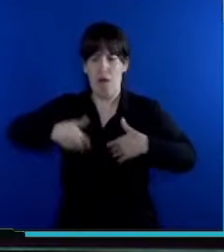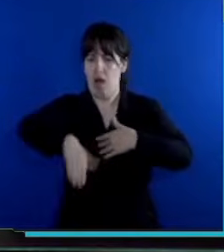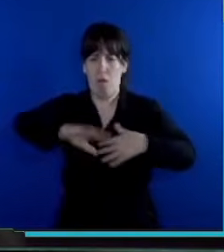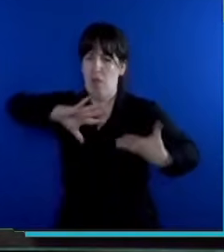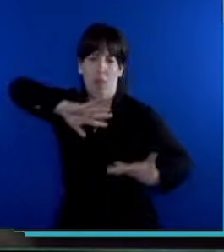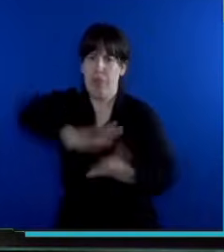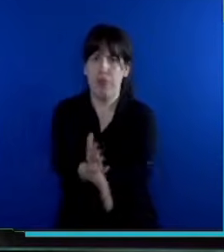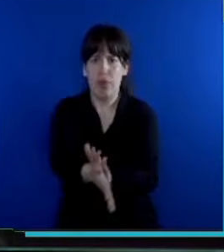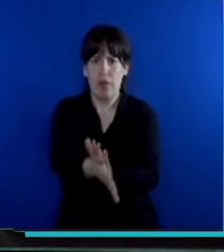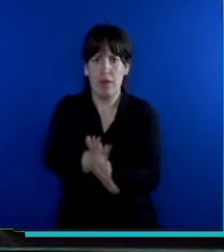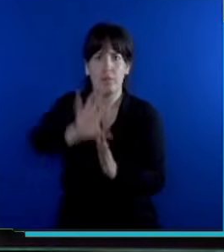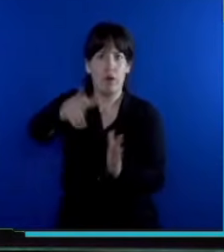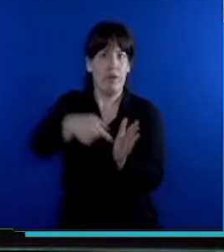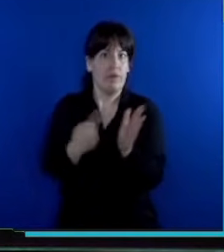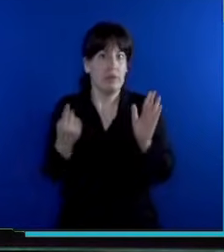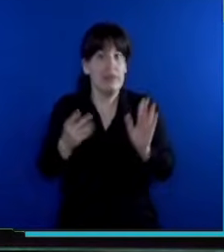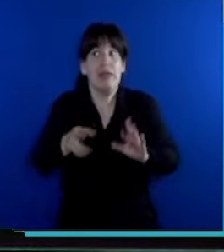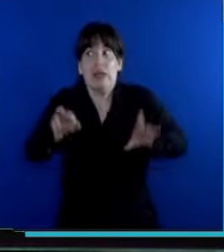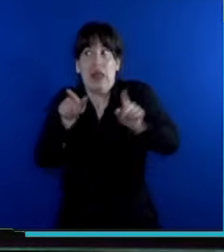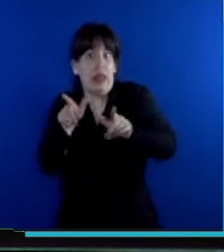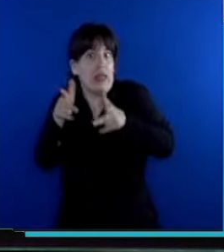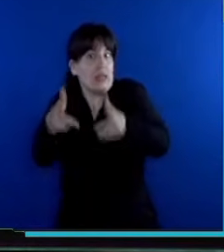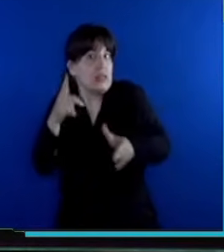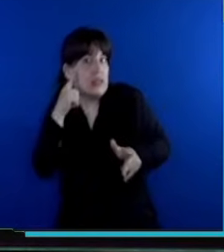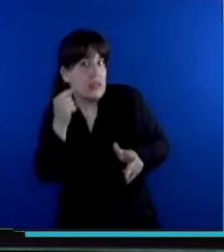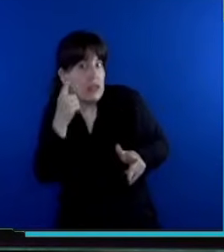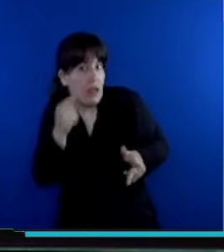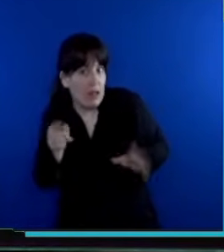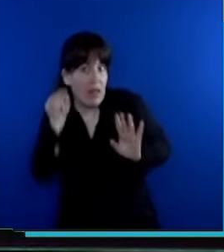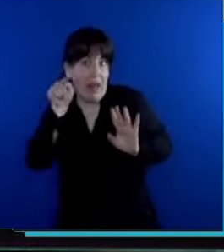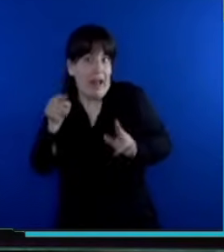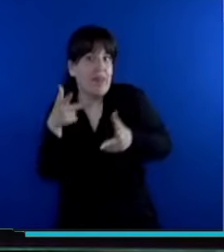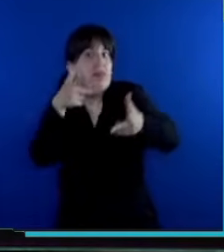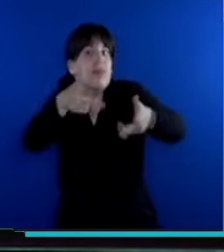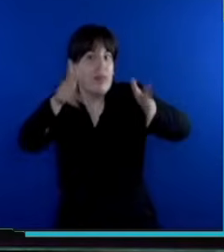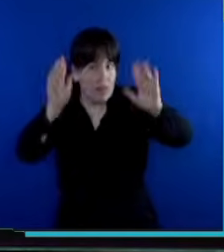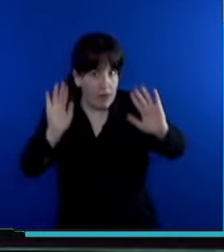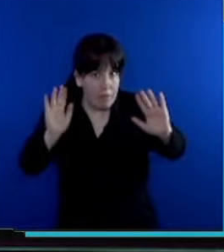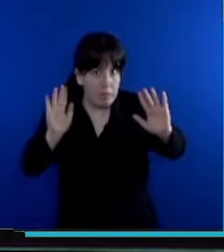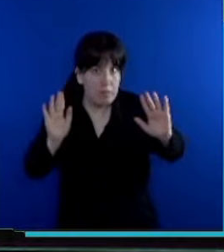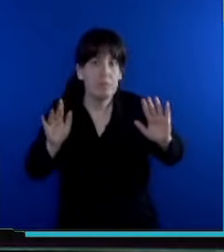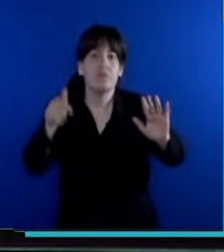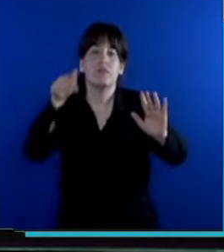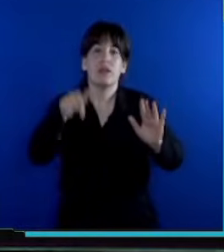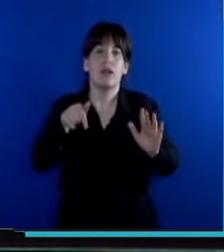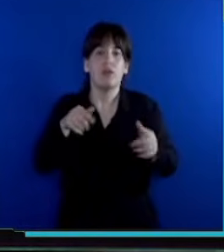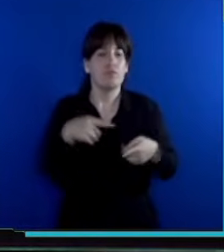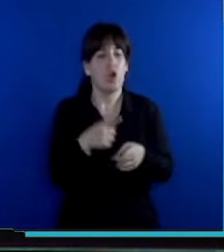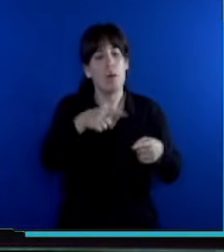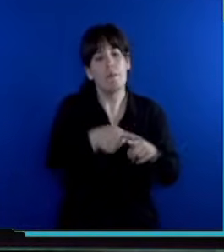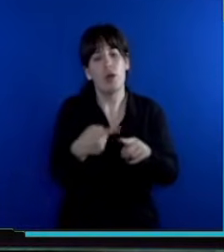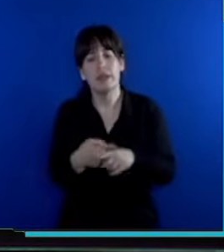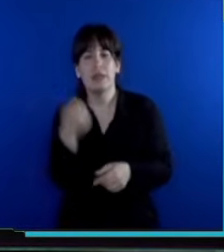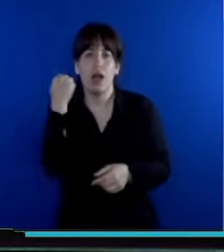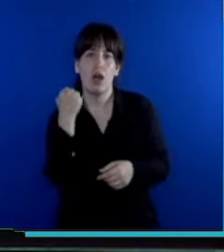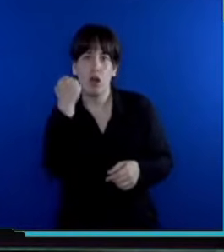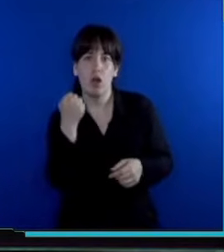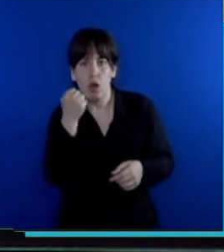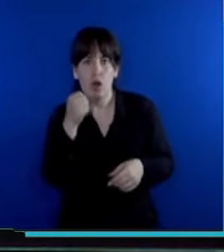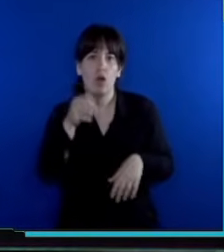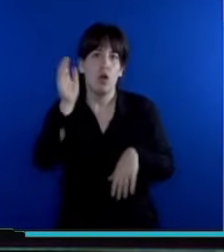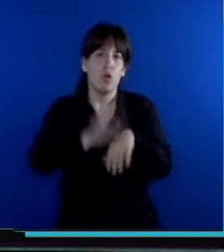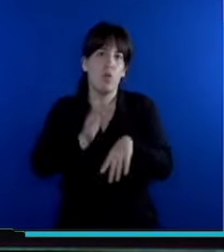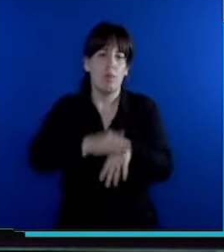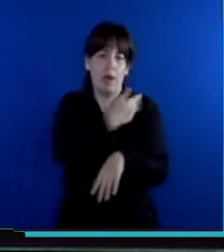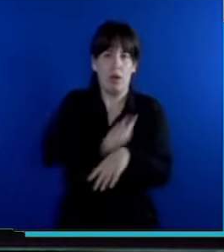Aires y según Kicillof, a criterio de Kicillof, se debe a las políticas económicas llevadas a cabo por el